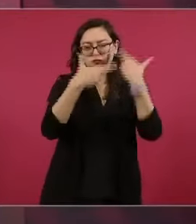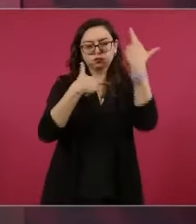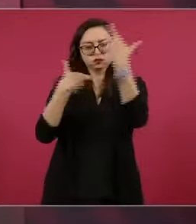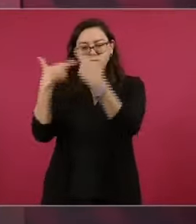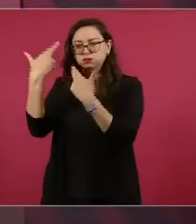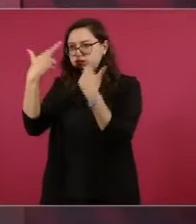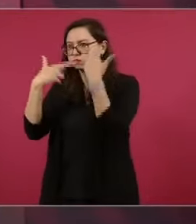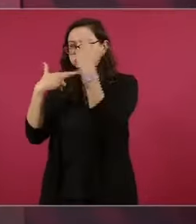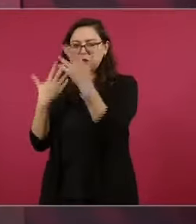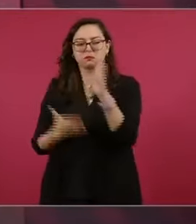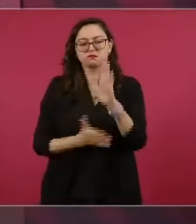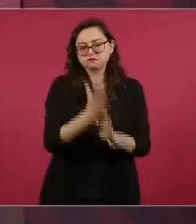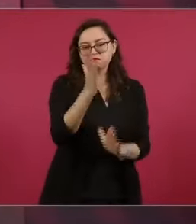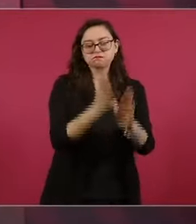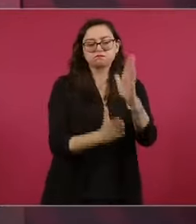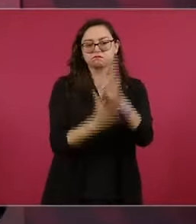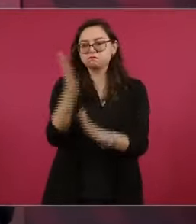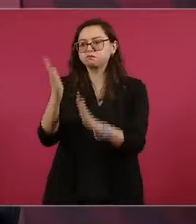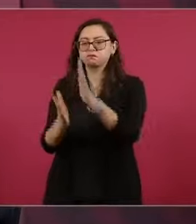imagínense,